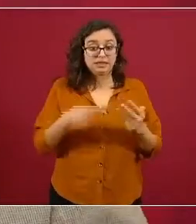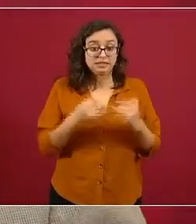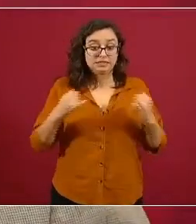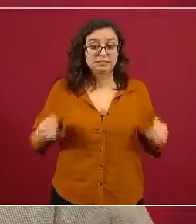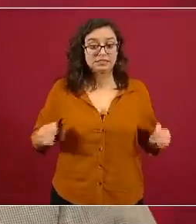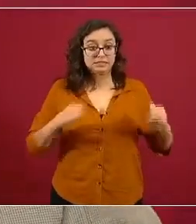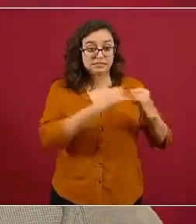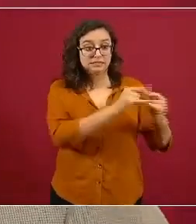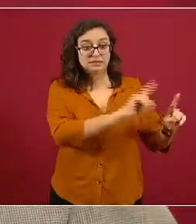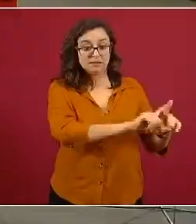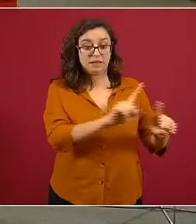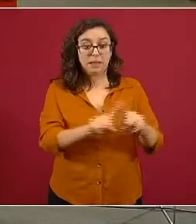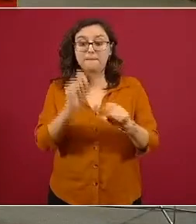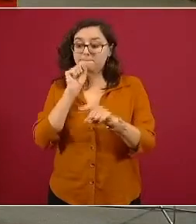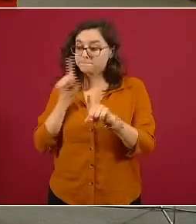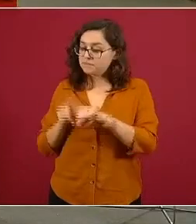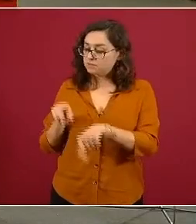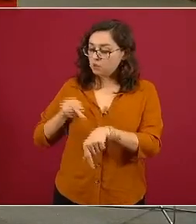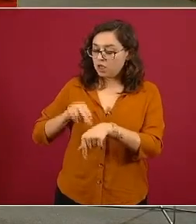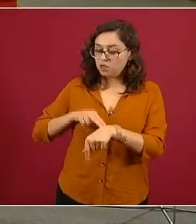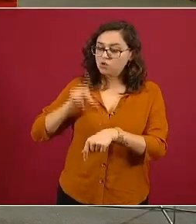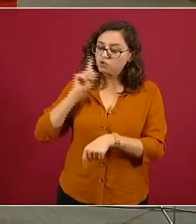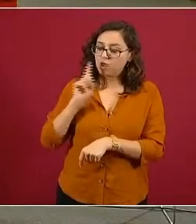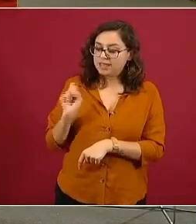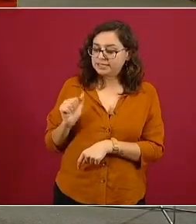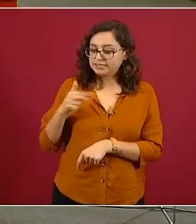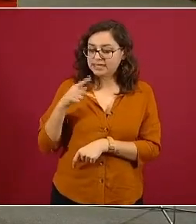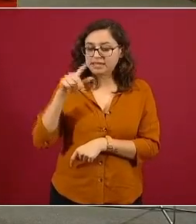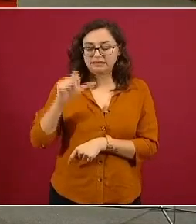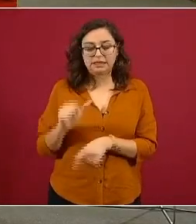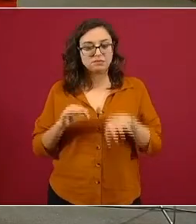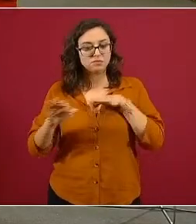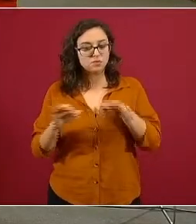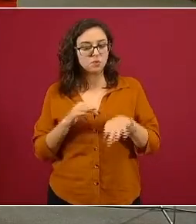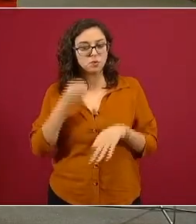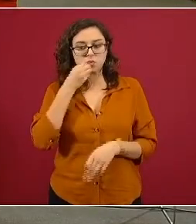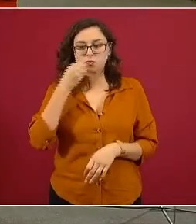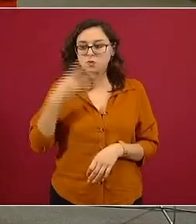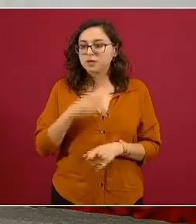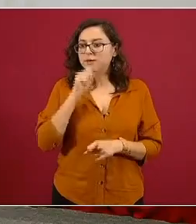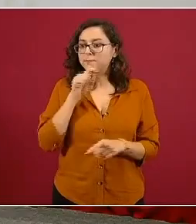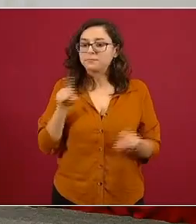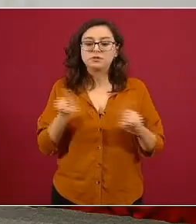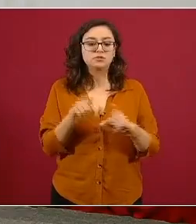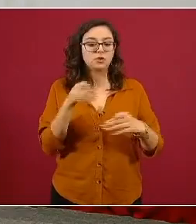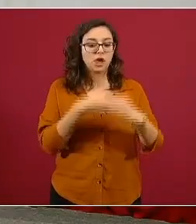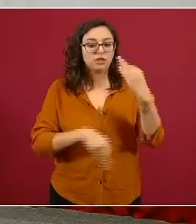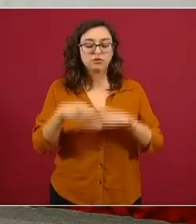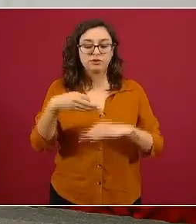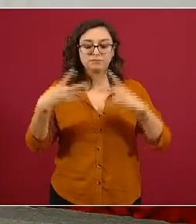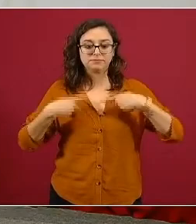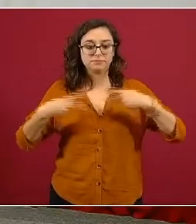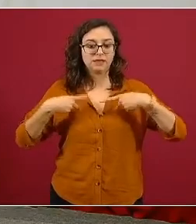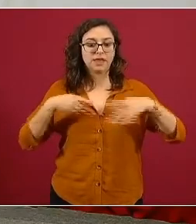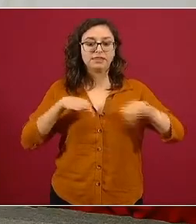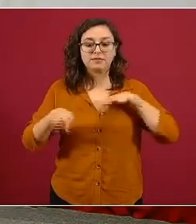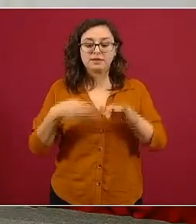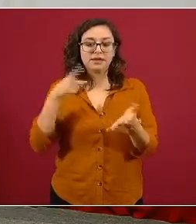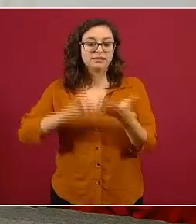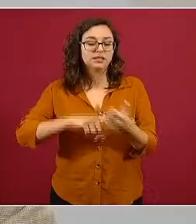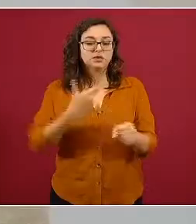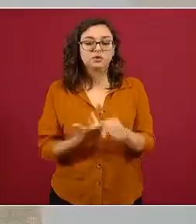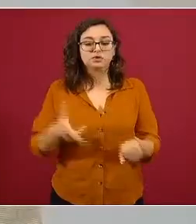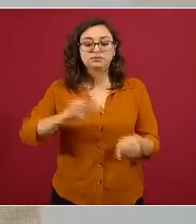esto, por supuesto a la doctora Santa Ceballos, que hizo un magnífico trabajo, y a todas las compañeras y compañeros del sector salud, no solamente en instituciones